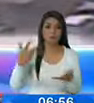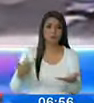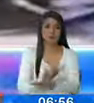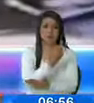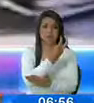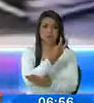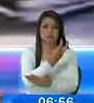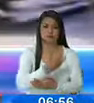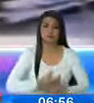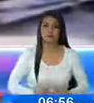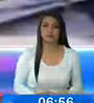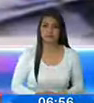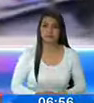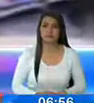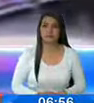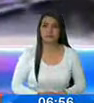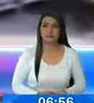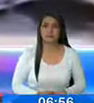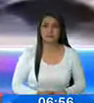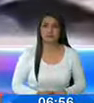calzada.